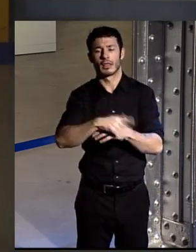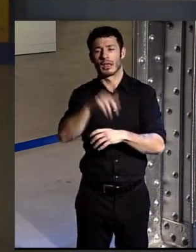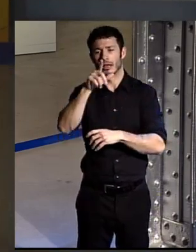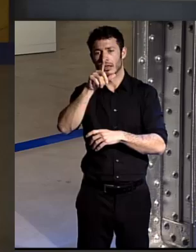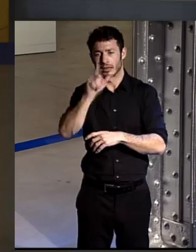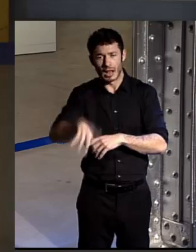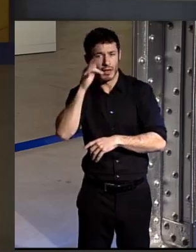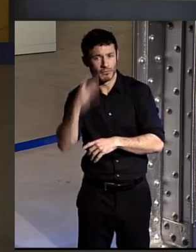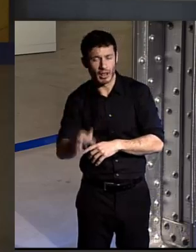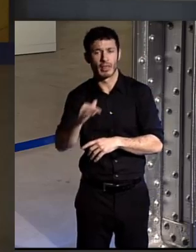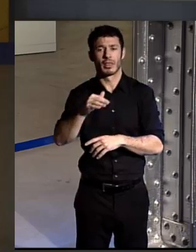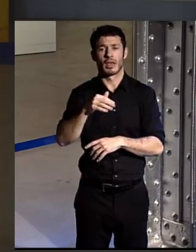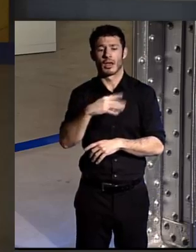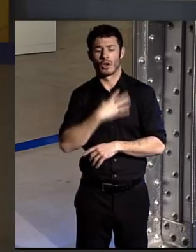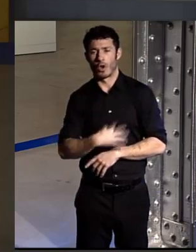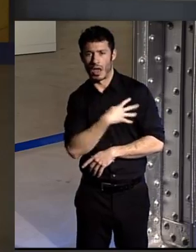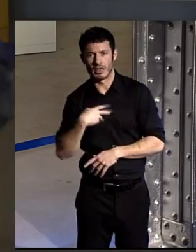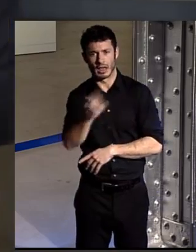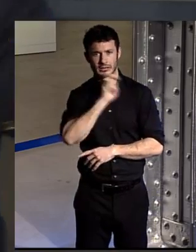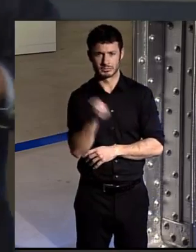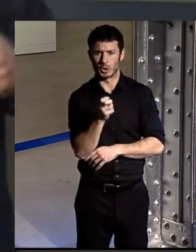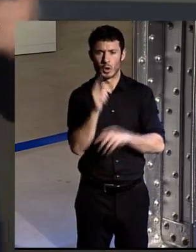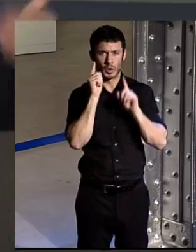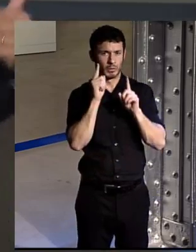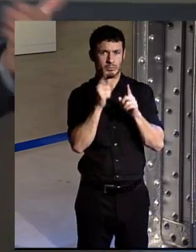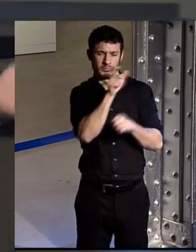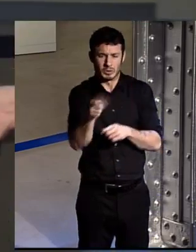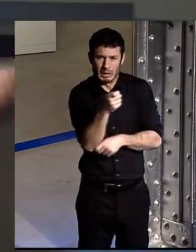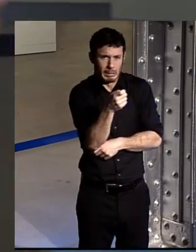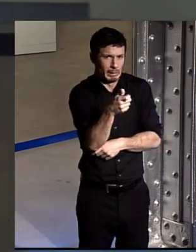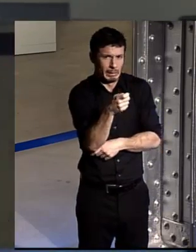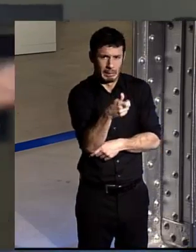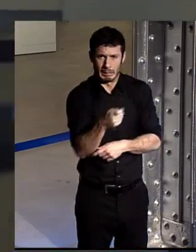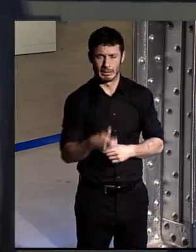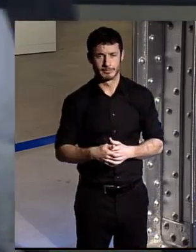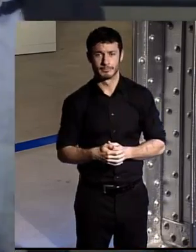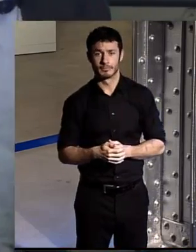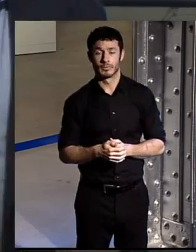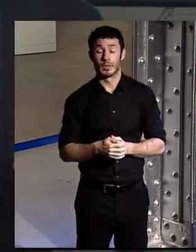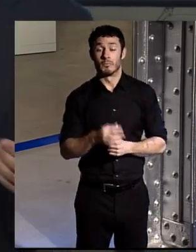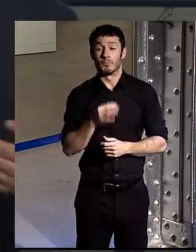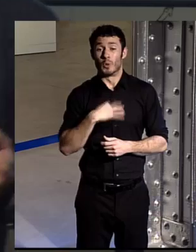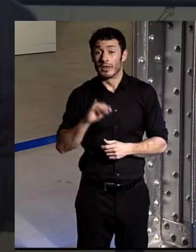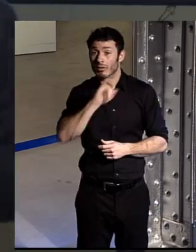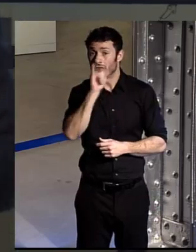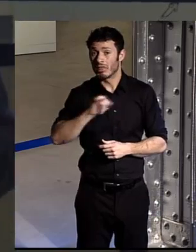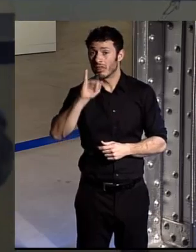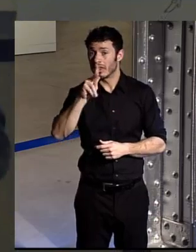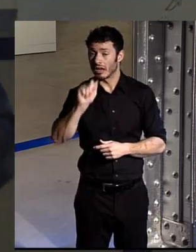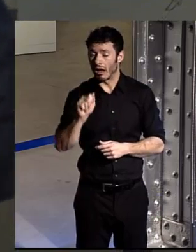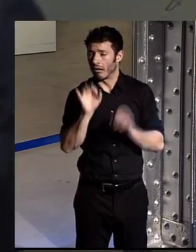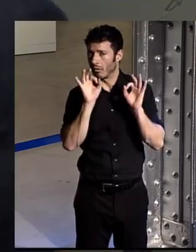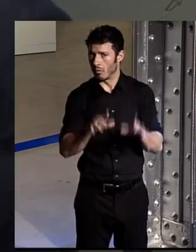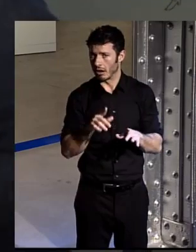han sido epidemias localizadas, muy pocos casos. Con lo cual podemos estimar que quizá con el Zika ocurra lo mismo.